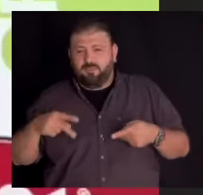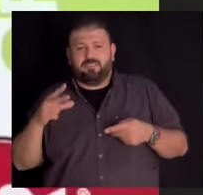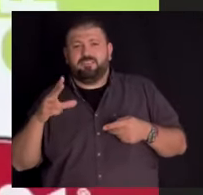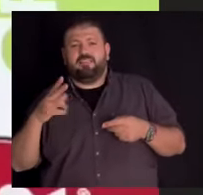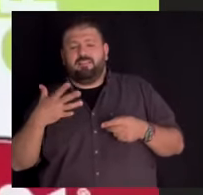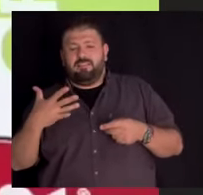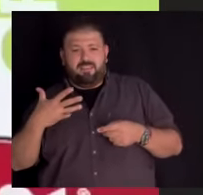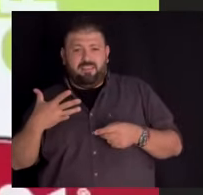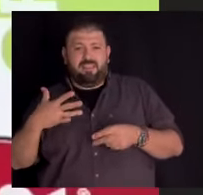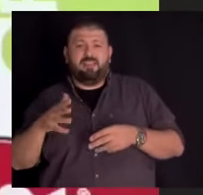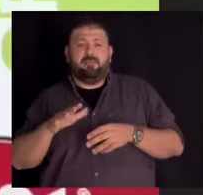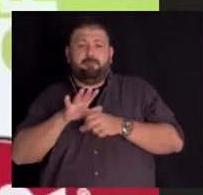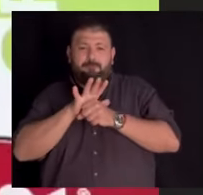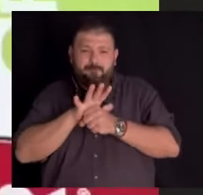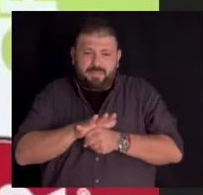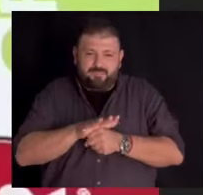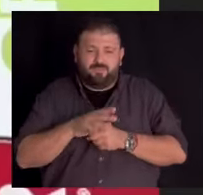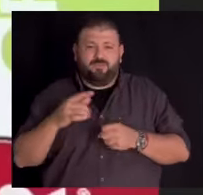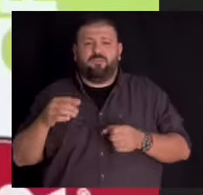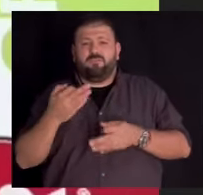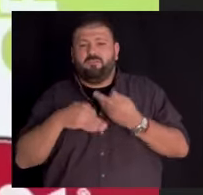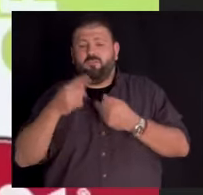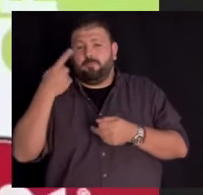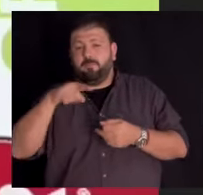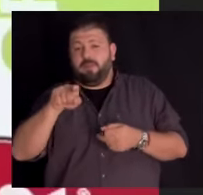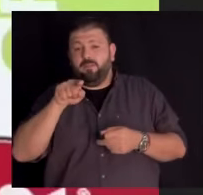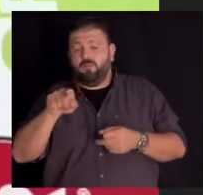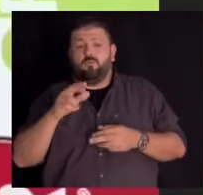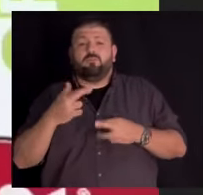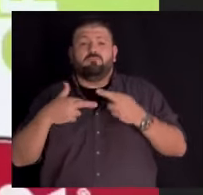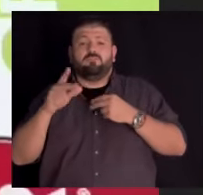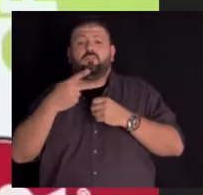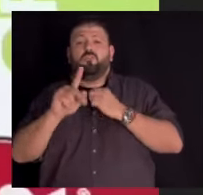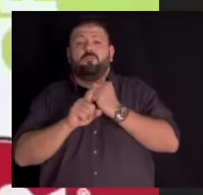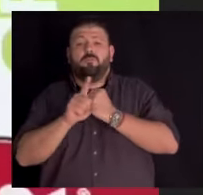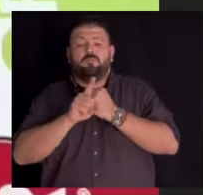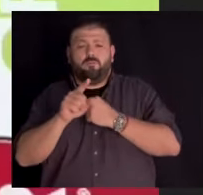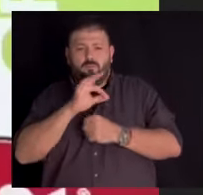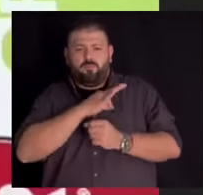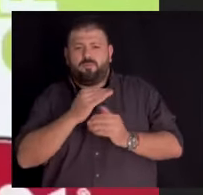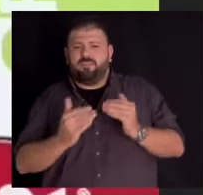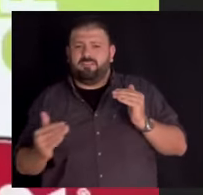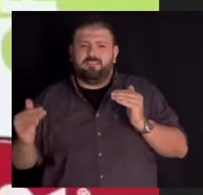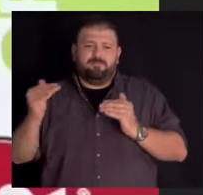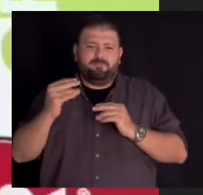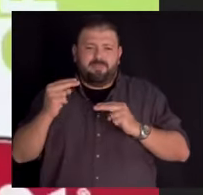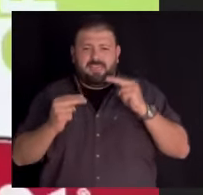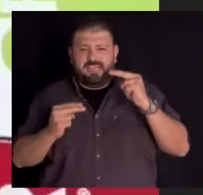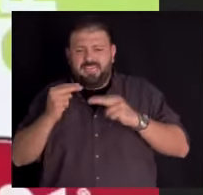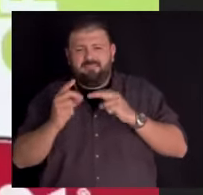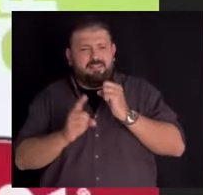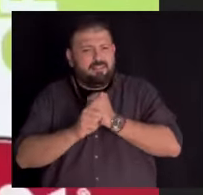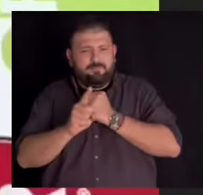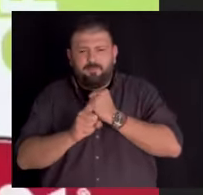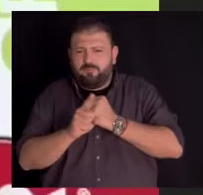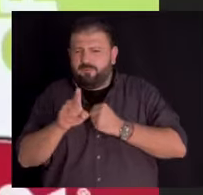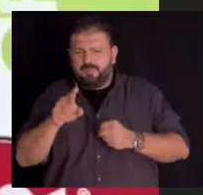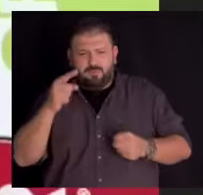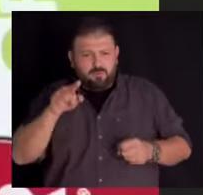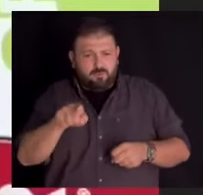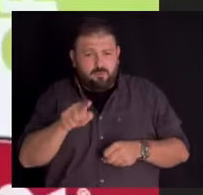nivel superior a tu problema. Elévate un nivel más al nivel de problema que tengas y vas a